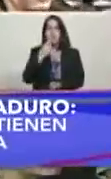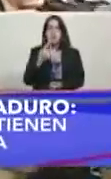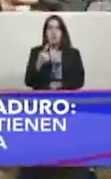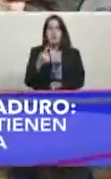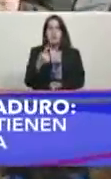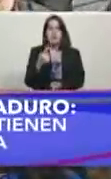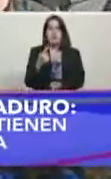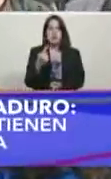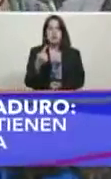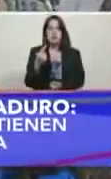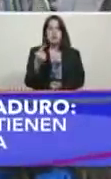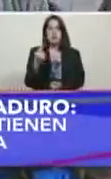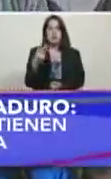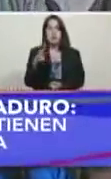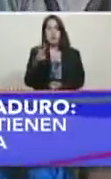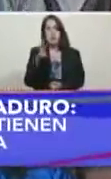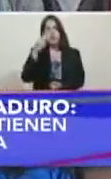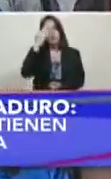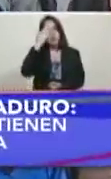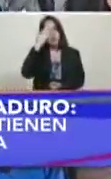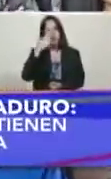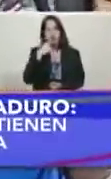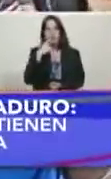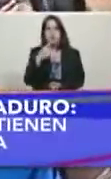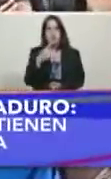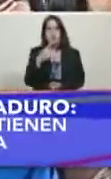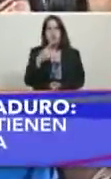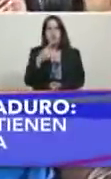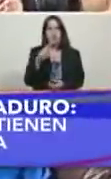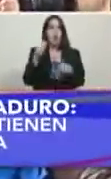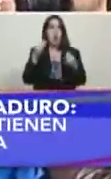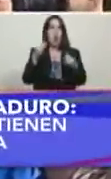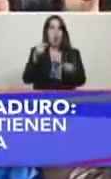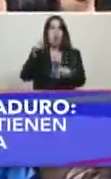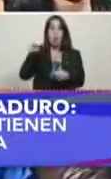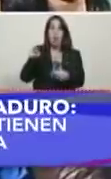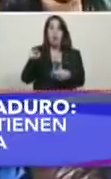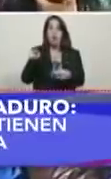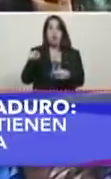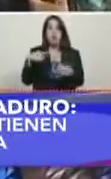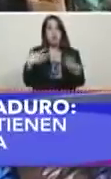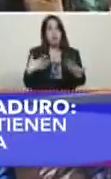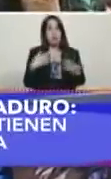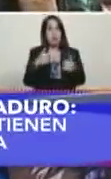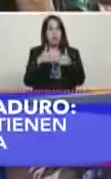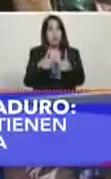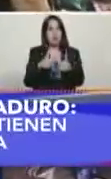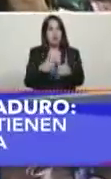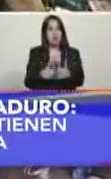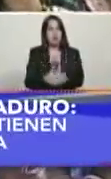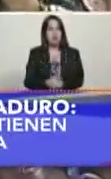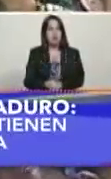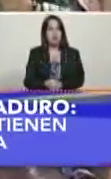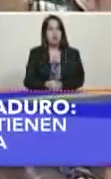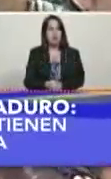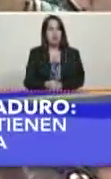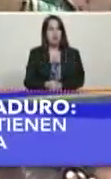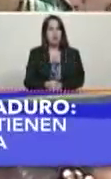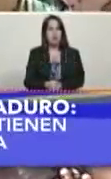como que dice walter en su programa cómo salió esto cómo